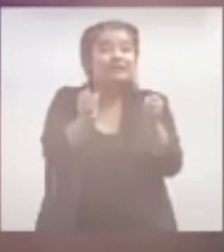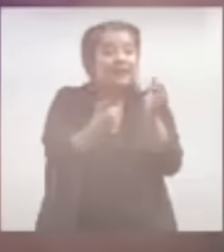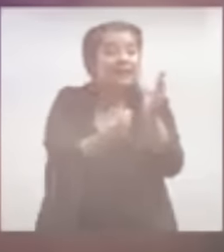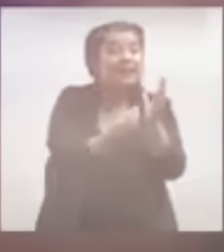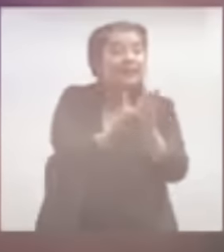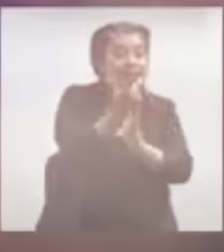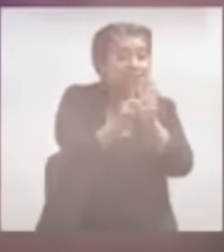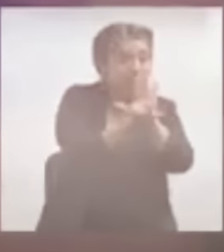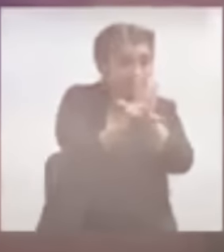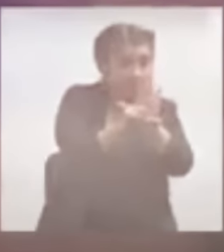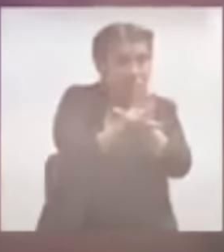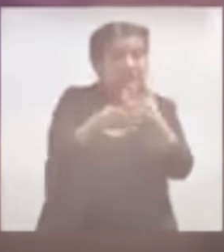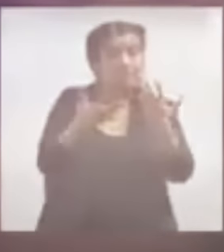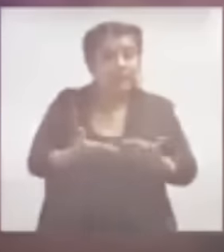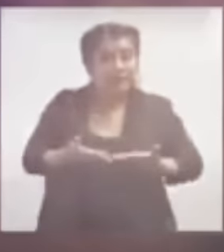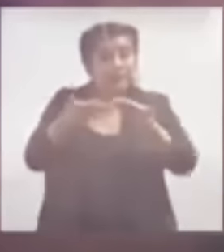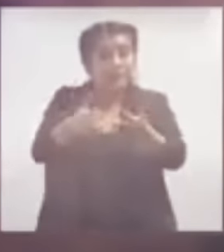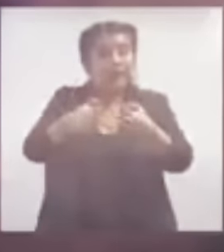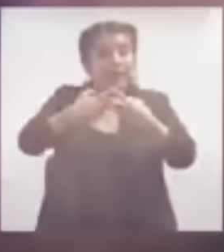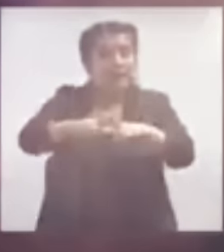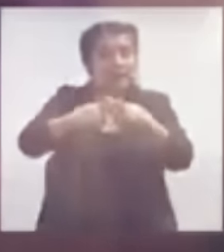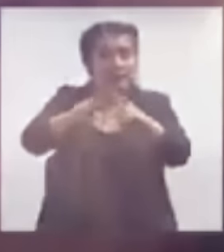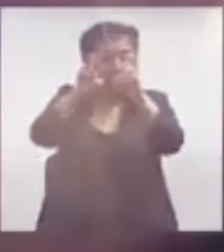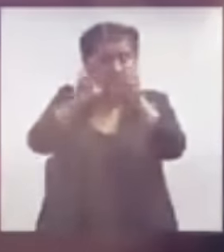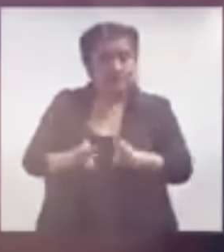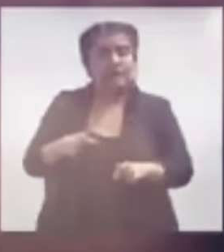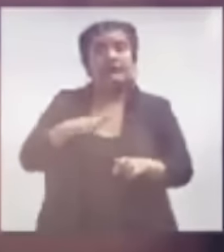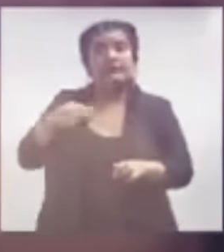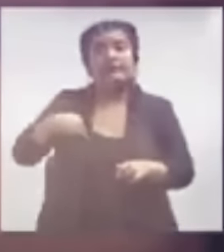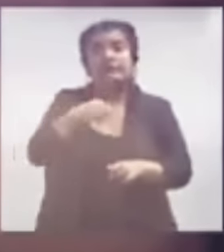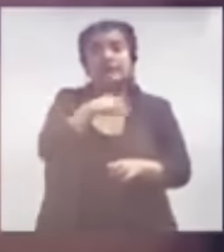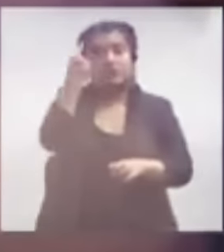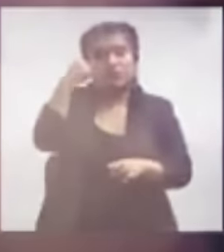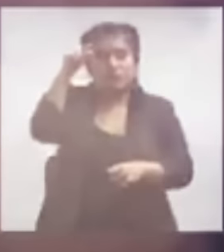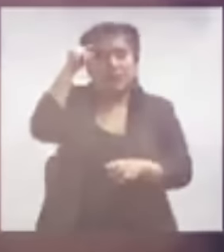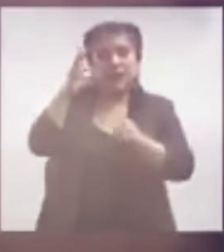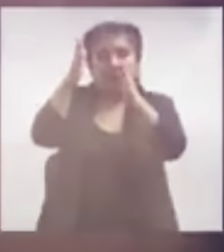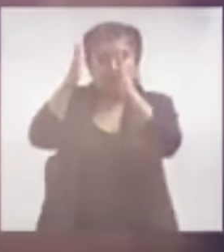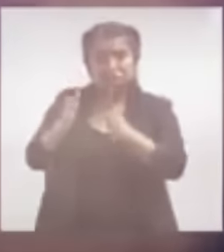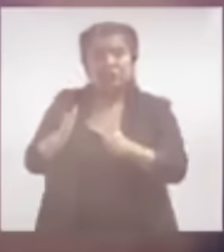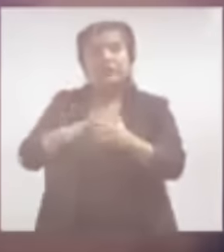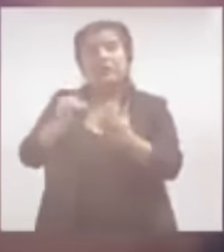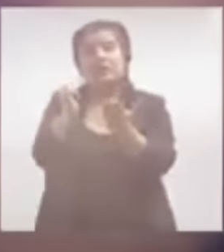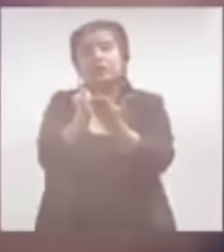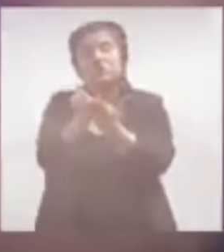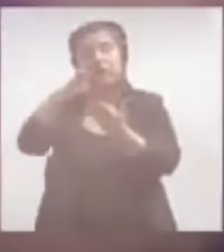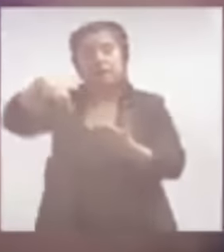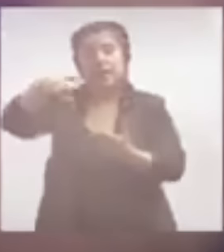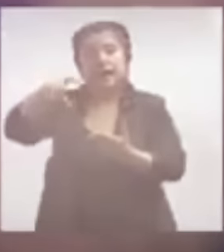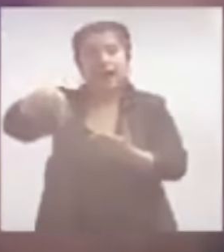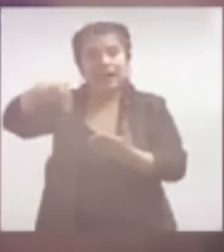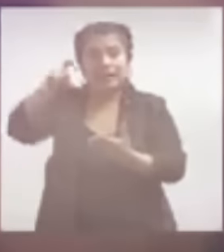darle herramientas a quien esté en el Ministerio de Gobernación, a quien esté en la policía, para que puedan